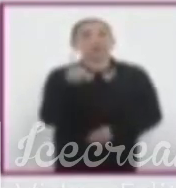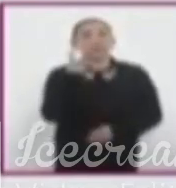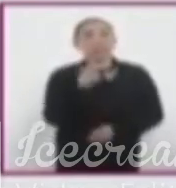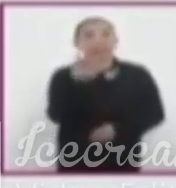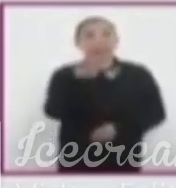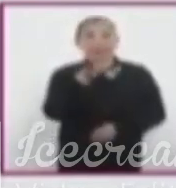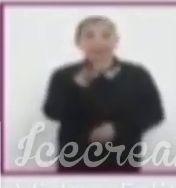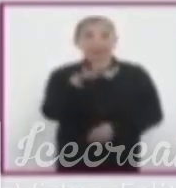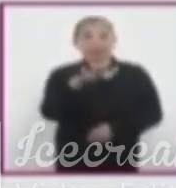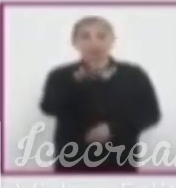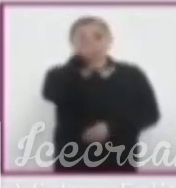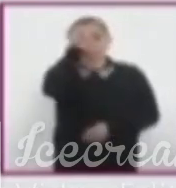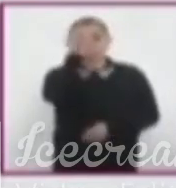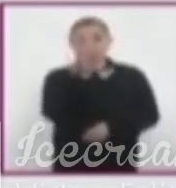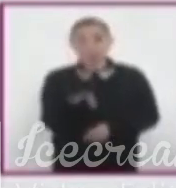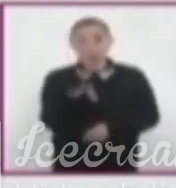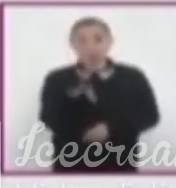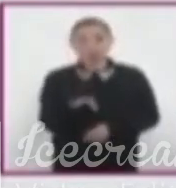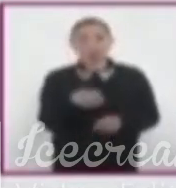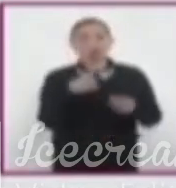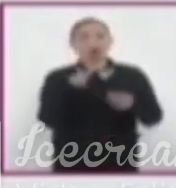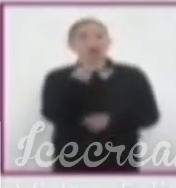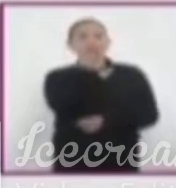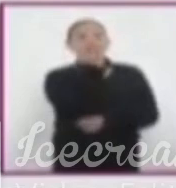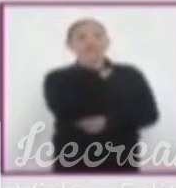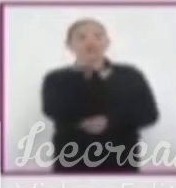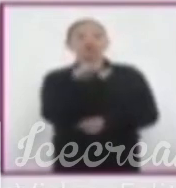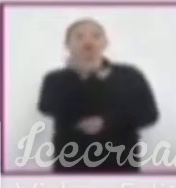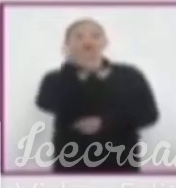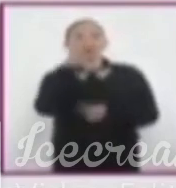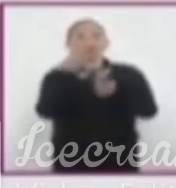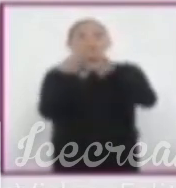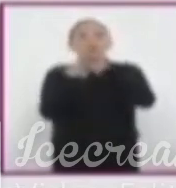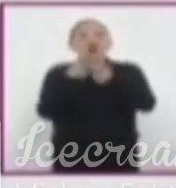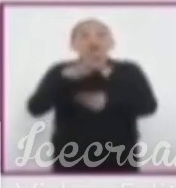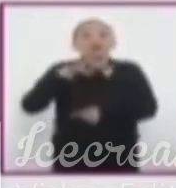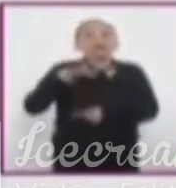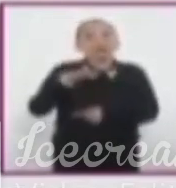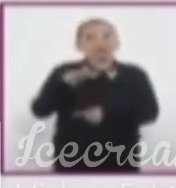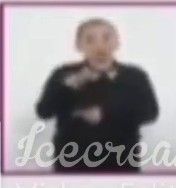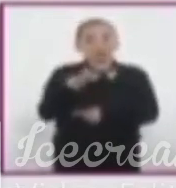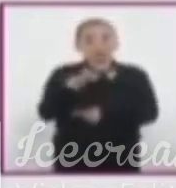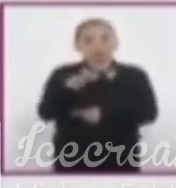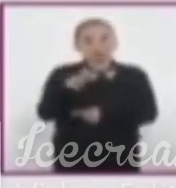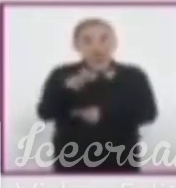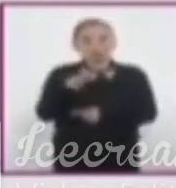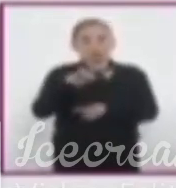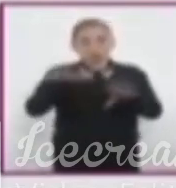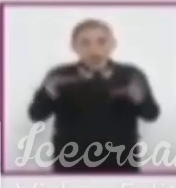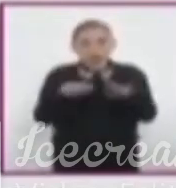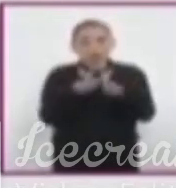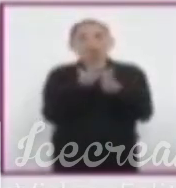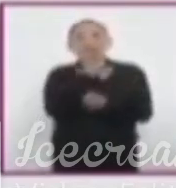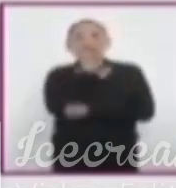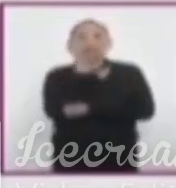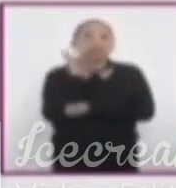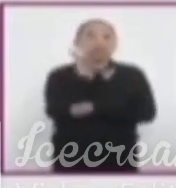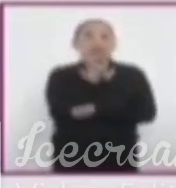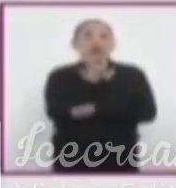el 18%, multiplicamos 2.5 por 18, lo que da como